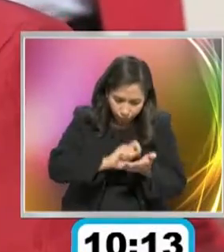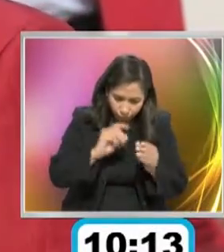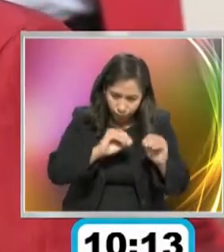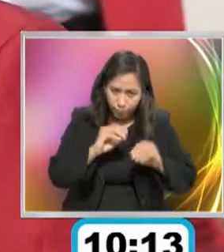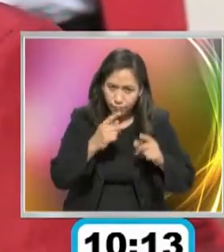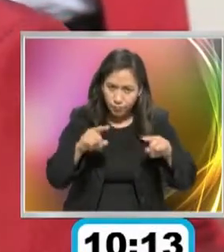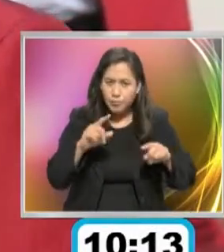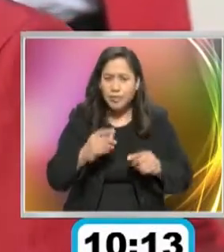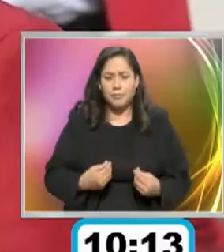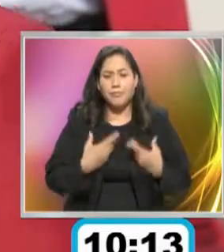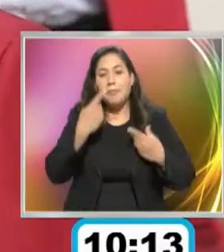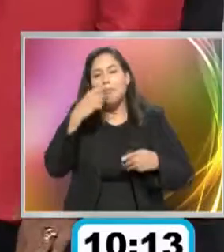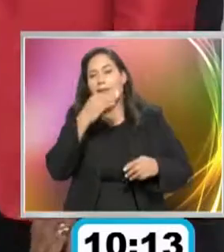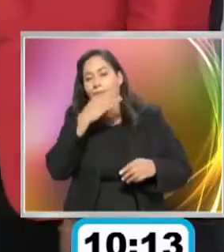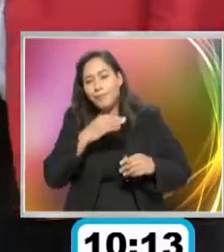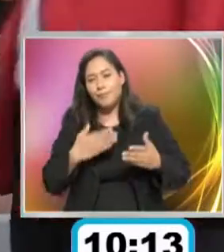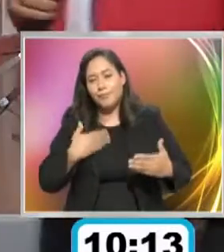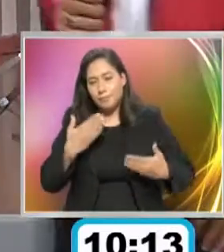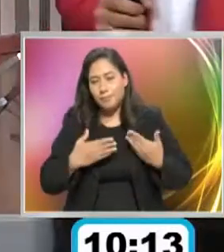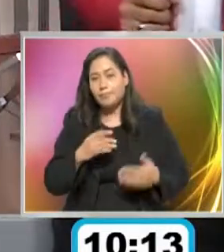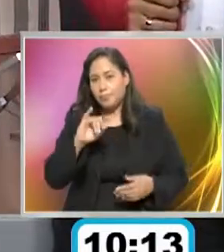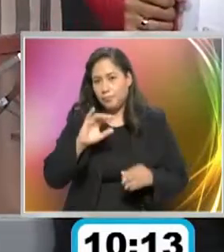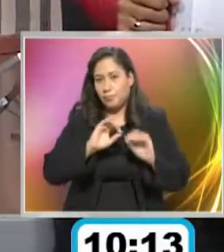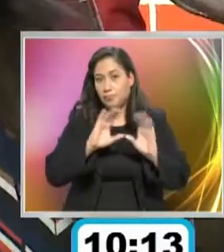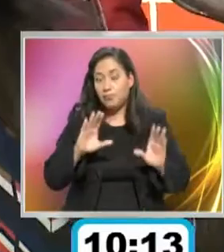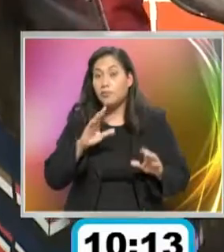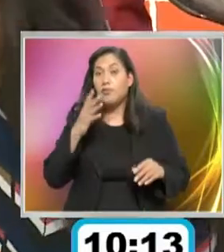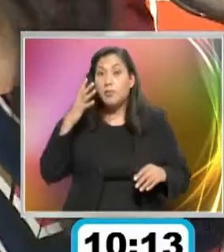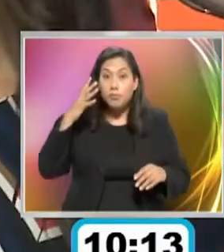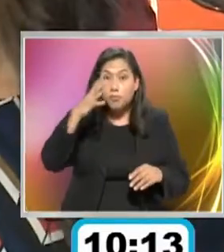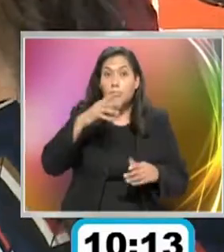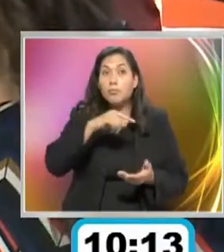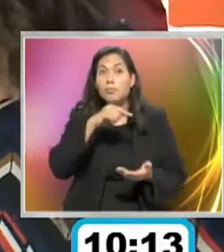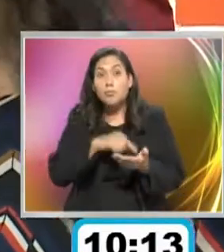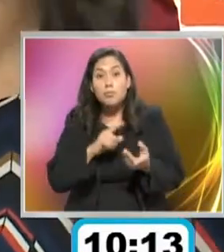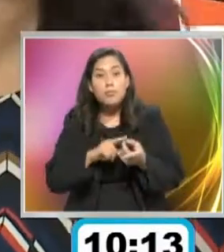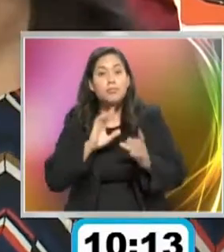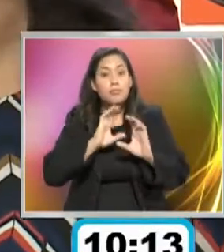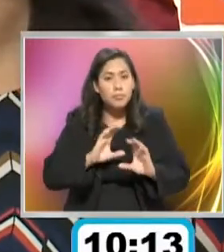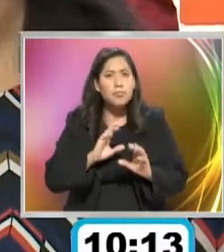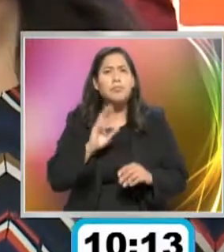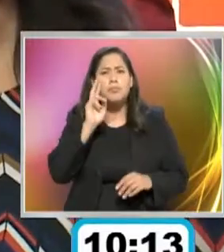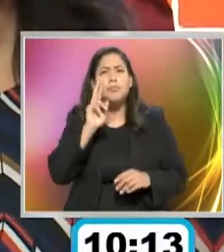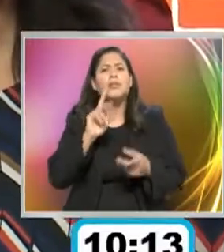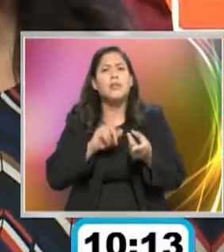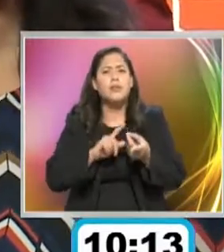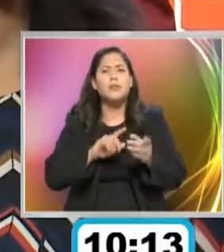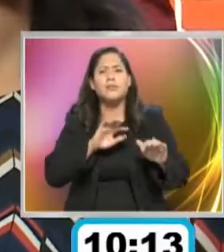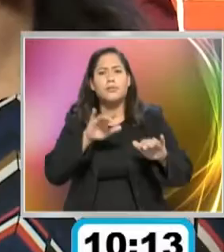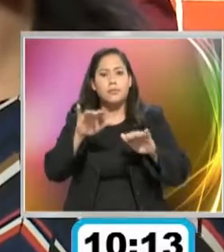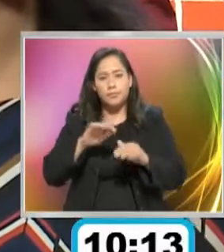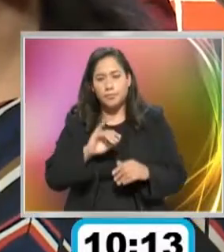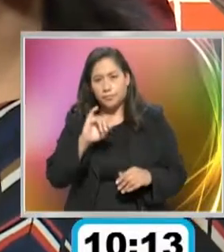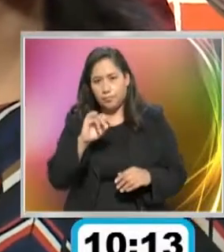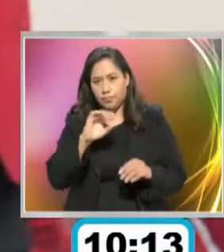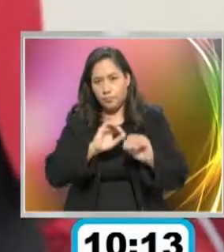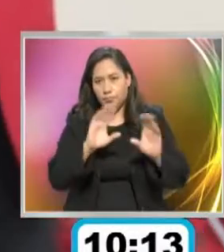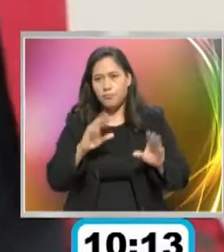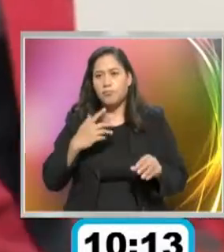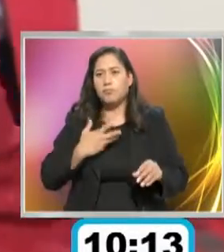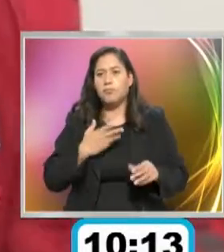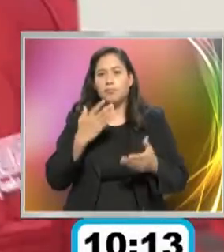algo prendido para fiesta. Por supuesto que sí. ¿Van a tener futuras presentaciones? ¿Dónde los podemos ver? Claro que sí,